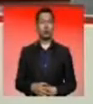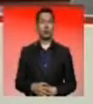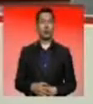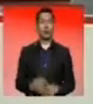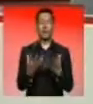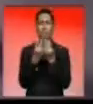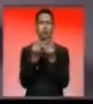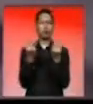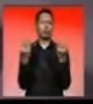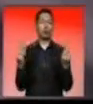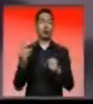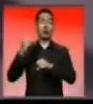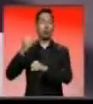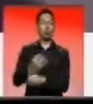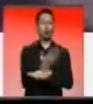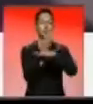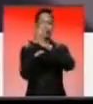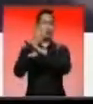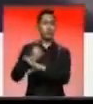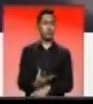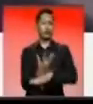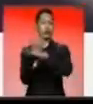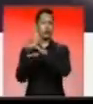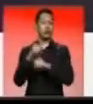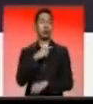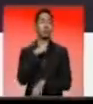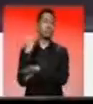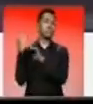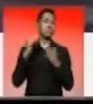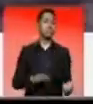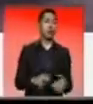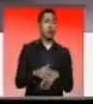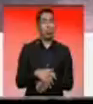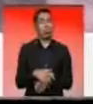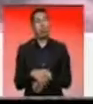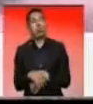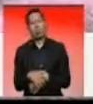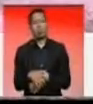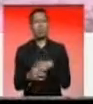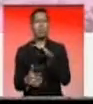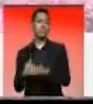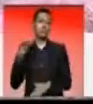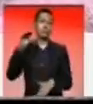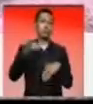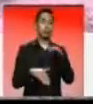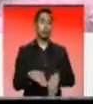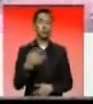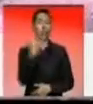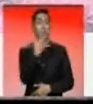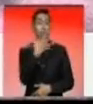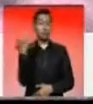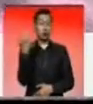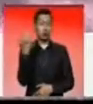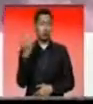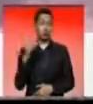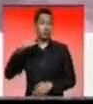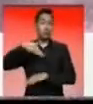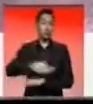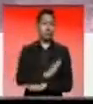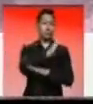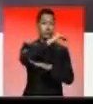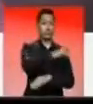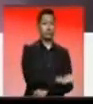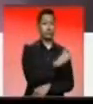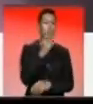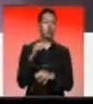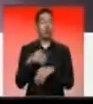Cientos de ballenas murieron encalladas en una playa de Nueva Zelanda. 416 cetáceos quedaron varados este viernes en la playa y